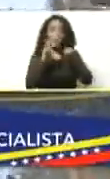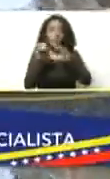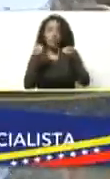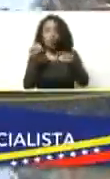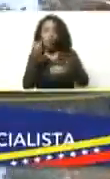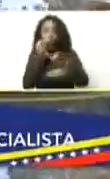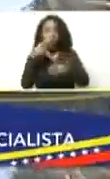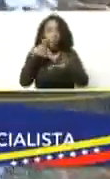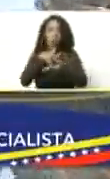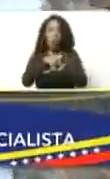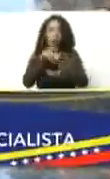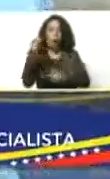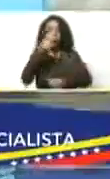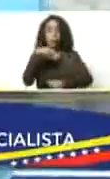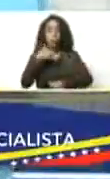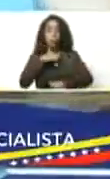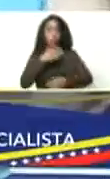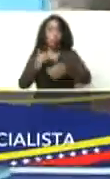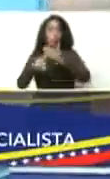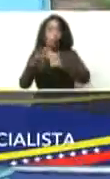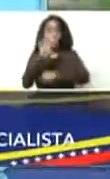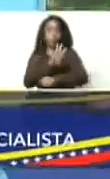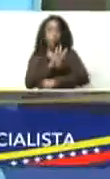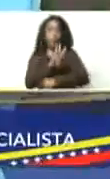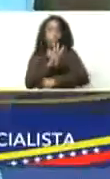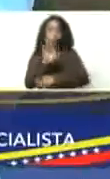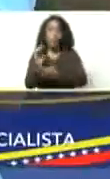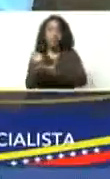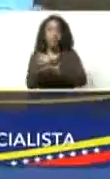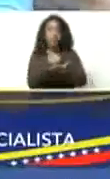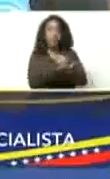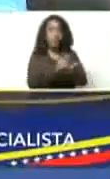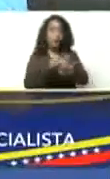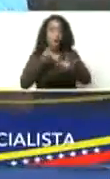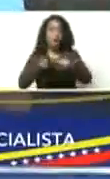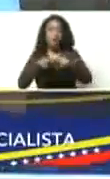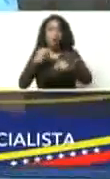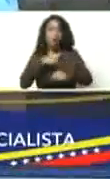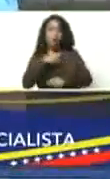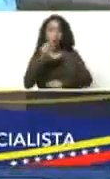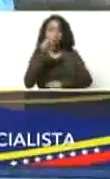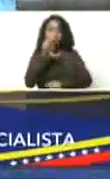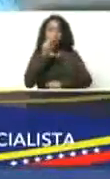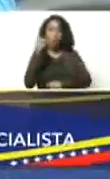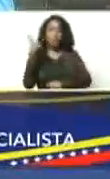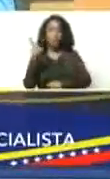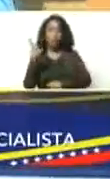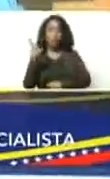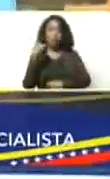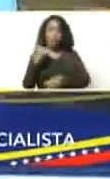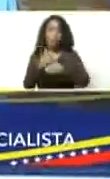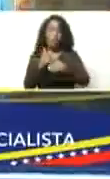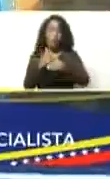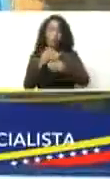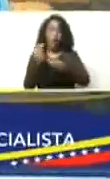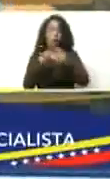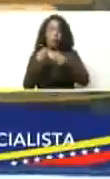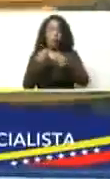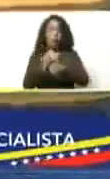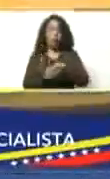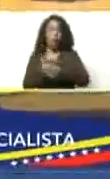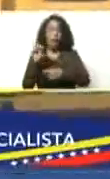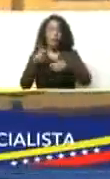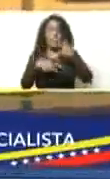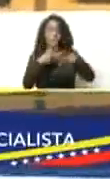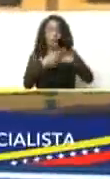Son parte de esa resistencia. Nosotros hemos sacado 4 cosechas y los niños de nuestro comedor han comido tilapia, son como unos parguitos, ¿sí? Sabroso. Entonces, todo ese